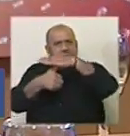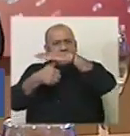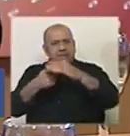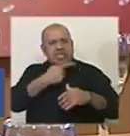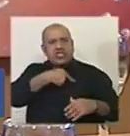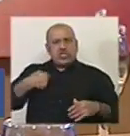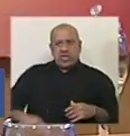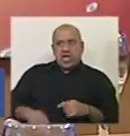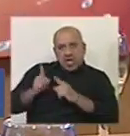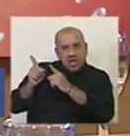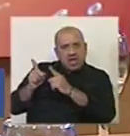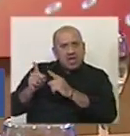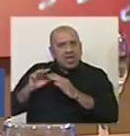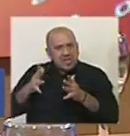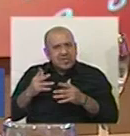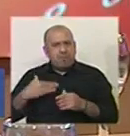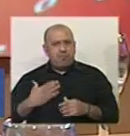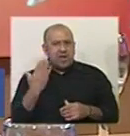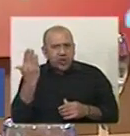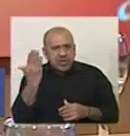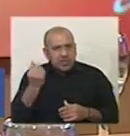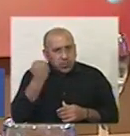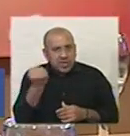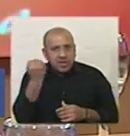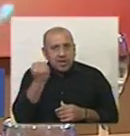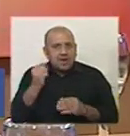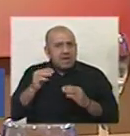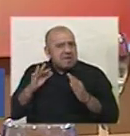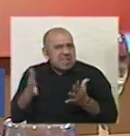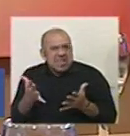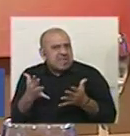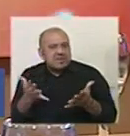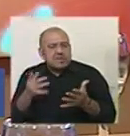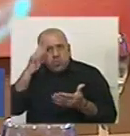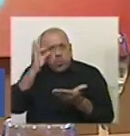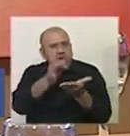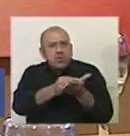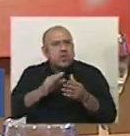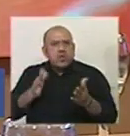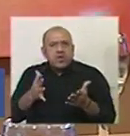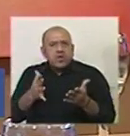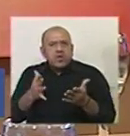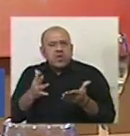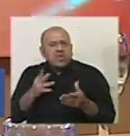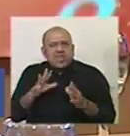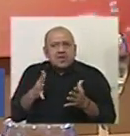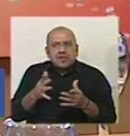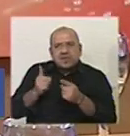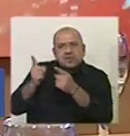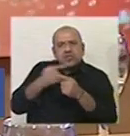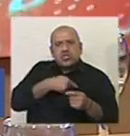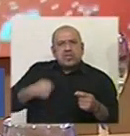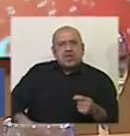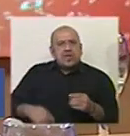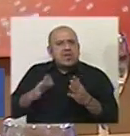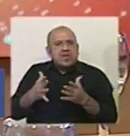a representar los valores hoy de la humanidad? ¿Es un populista nacionalista proteccionista como Trump? ¿Es